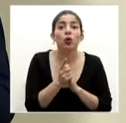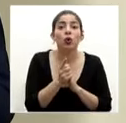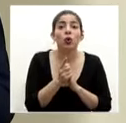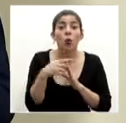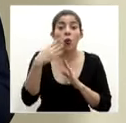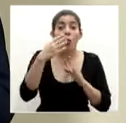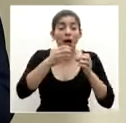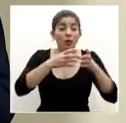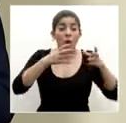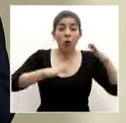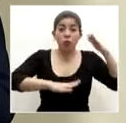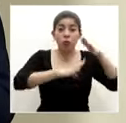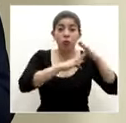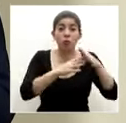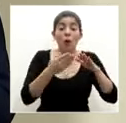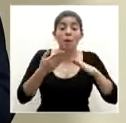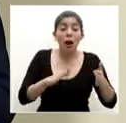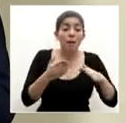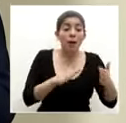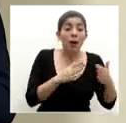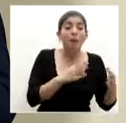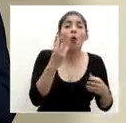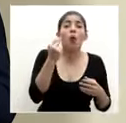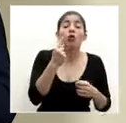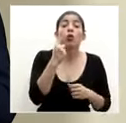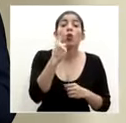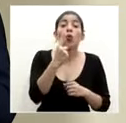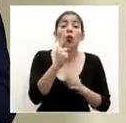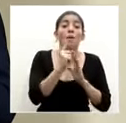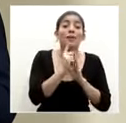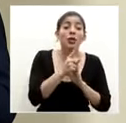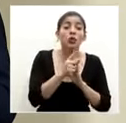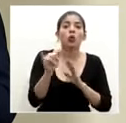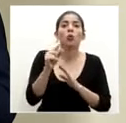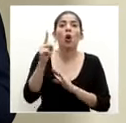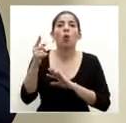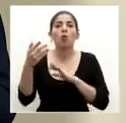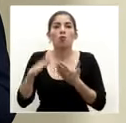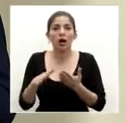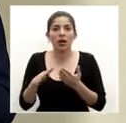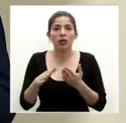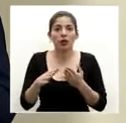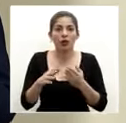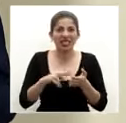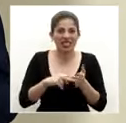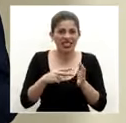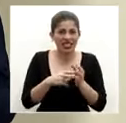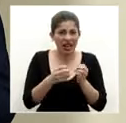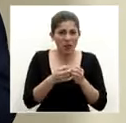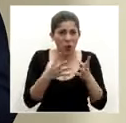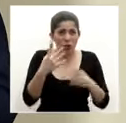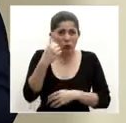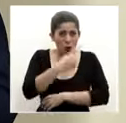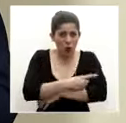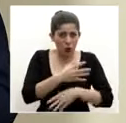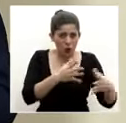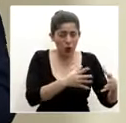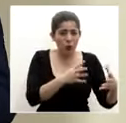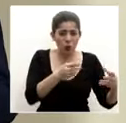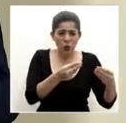pico, un muerto por minuto. Nosotros llevamos 10 muertos muy